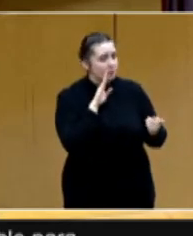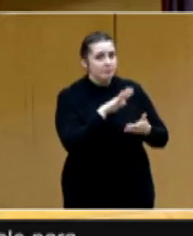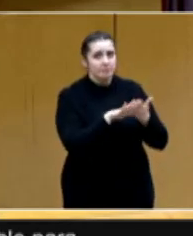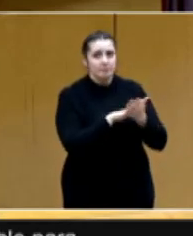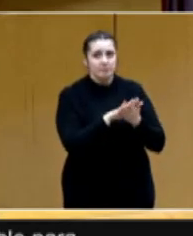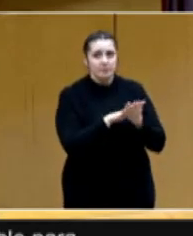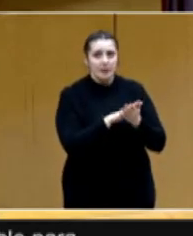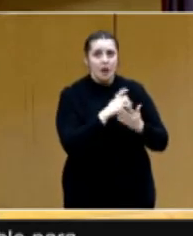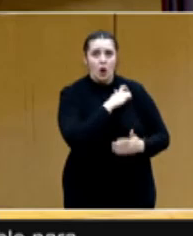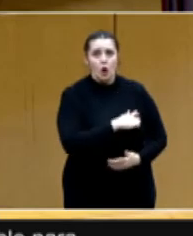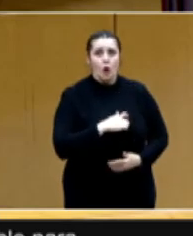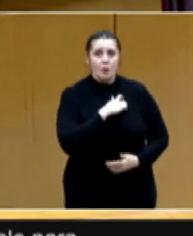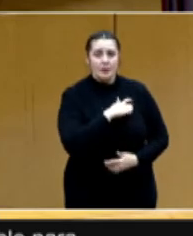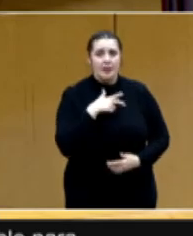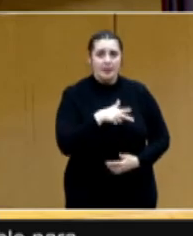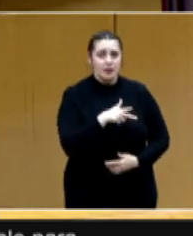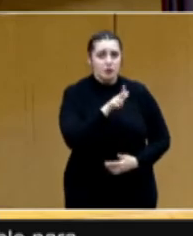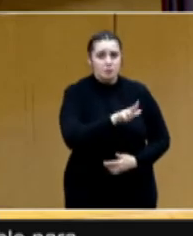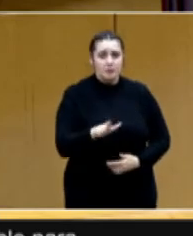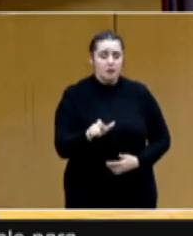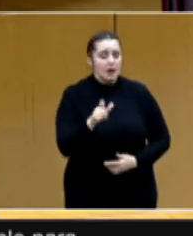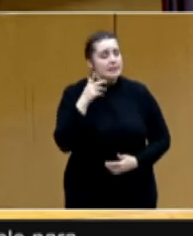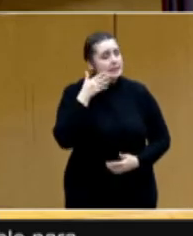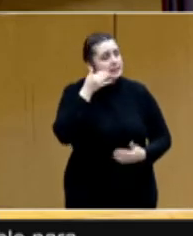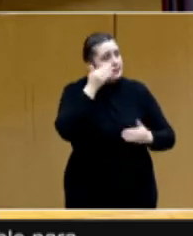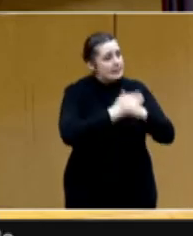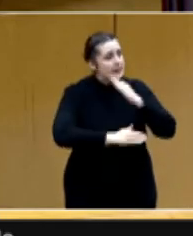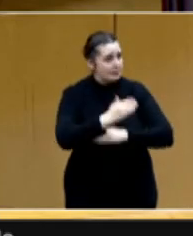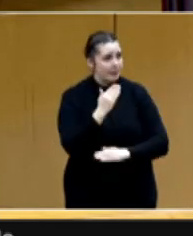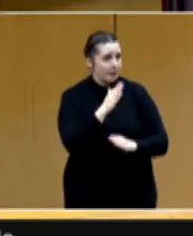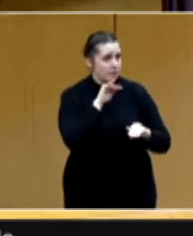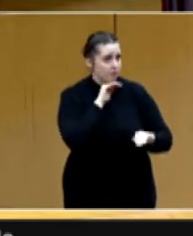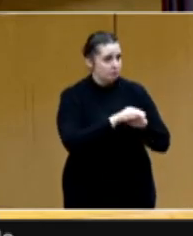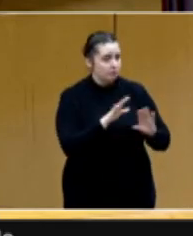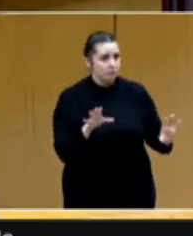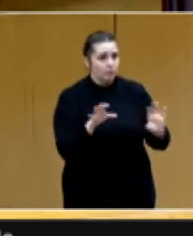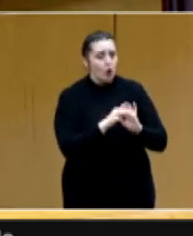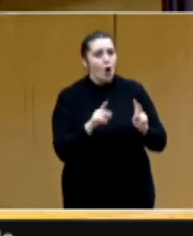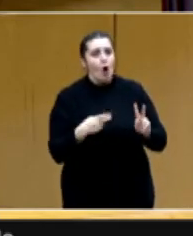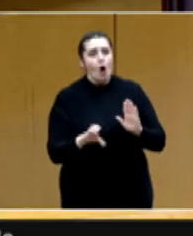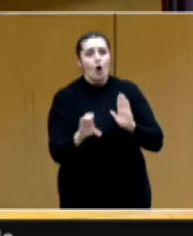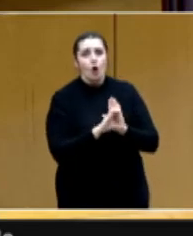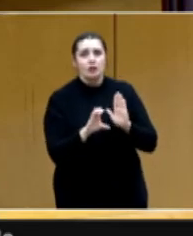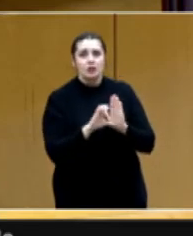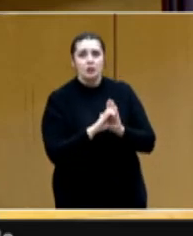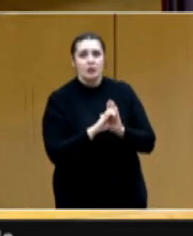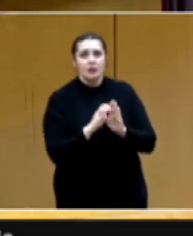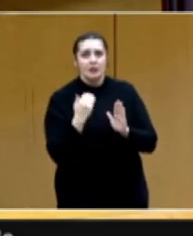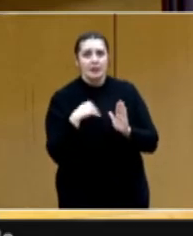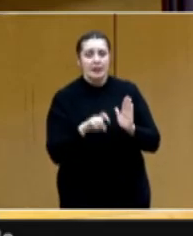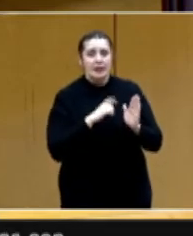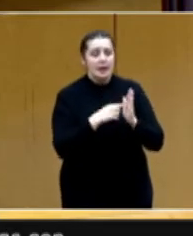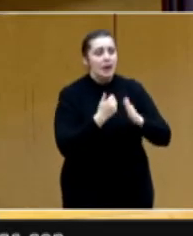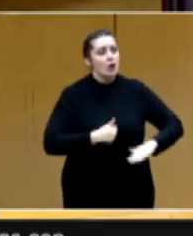de derechos de las personas con discapacidad ni la propia Constitución y la Ley Orgánica sobre tratados internacionales